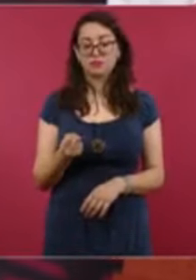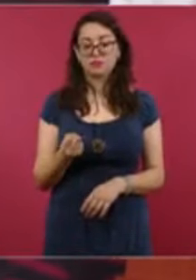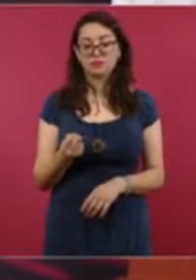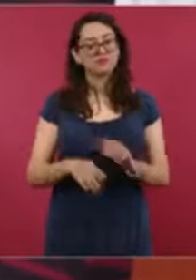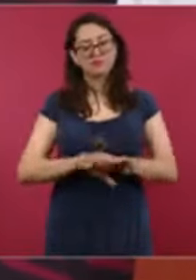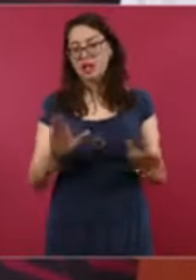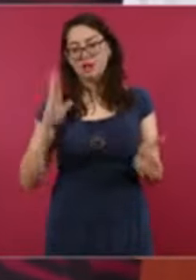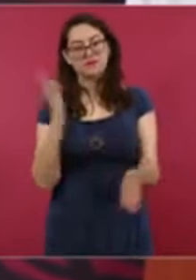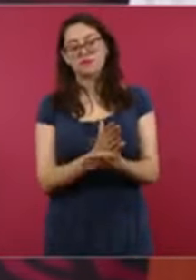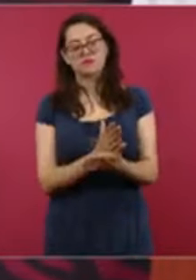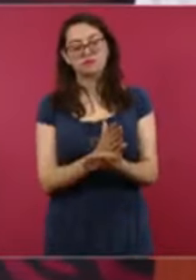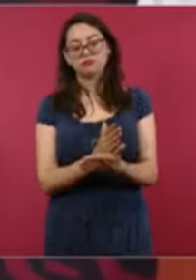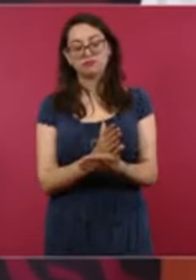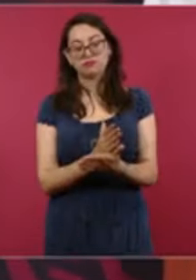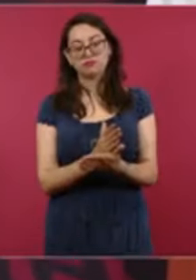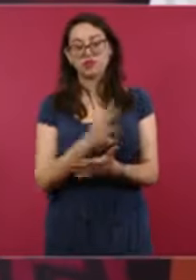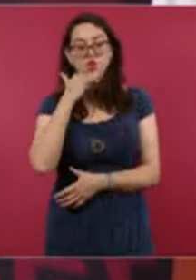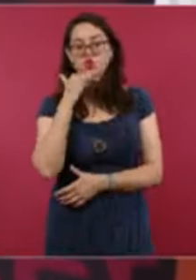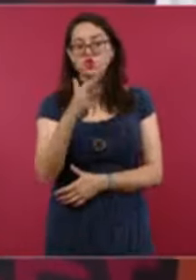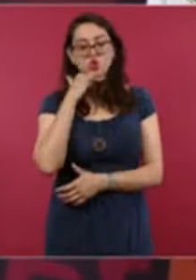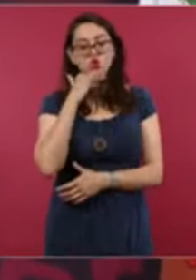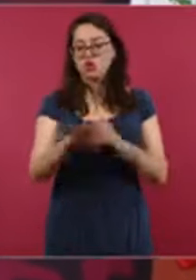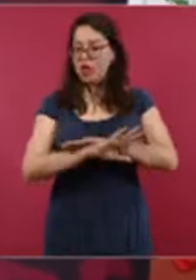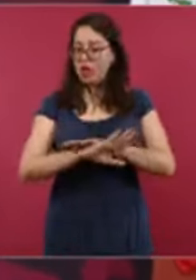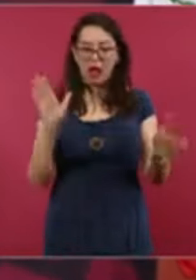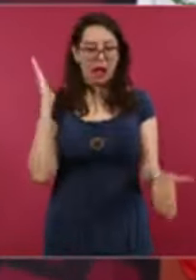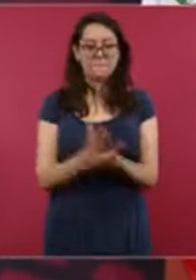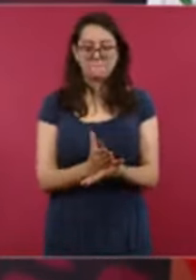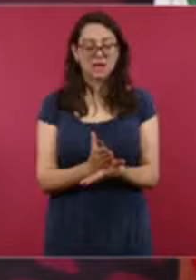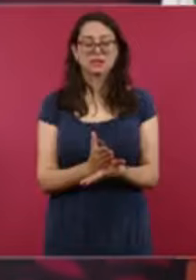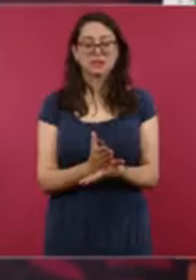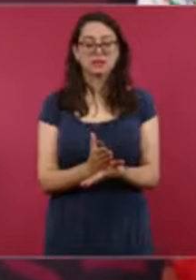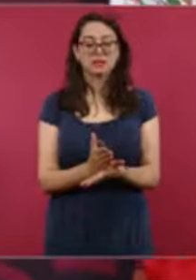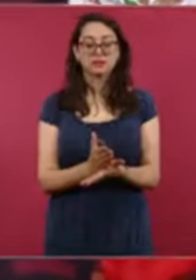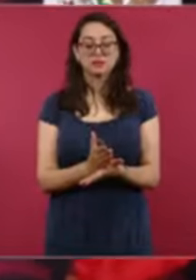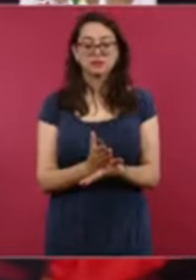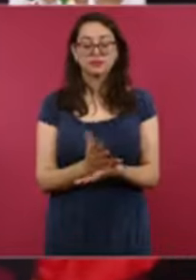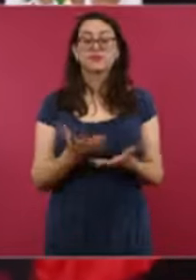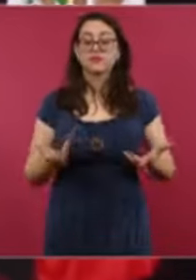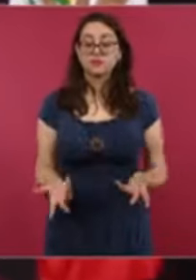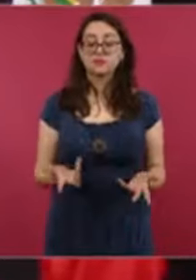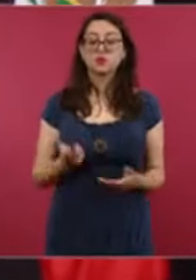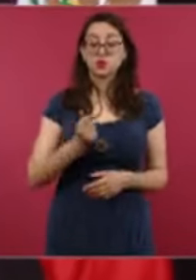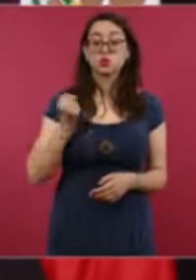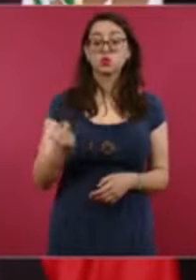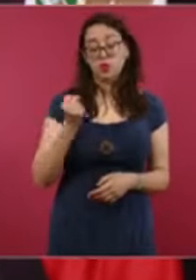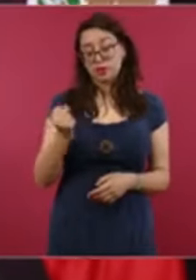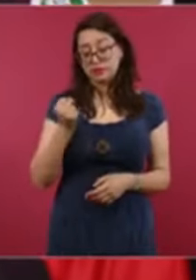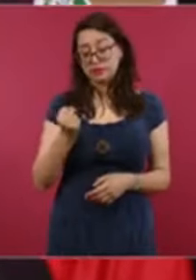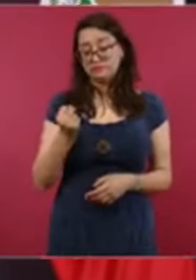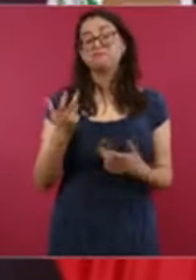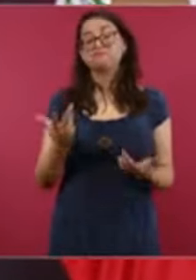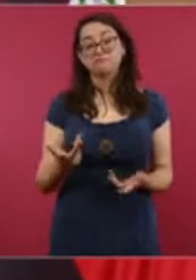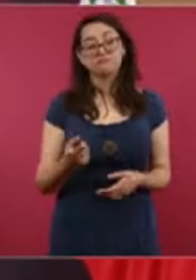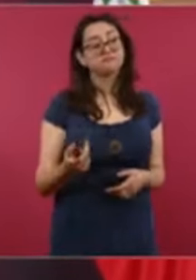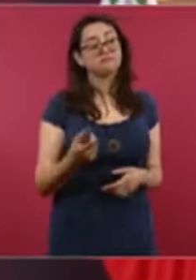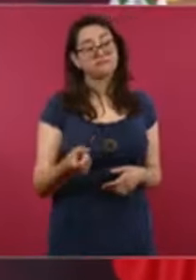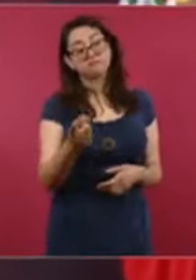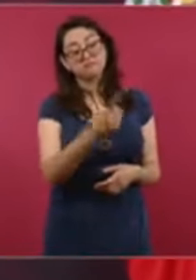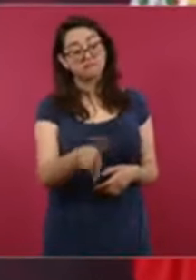Ya basta de corrupción. Afortunadamente, aun cuando la mayoría de los medios están por entero